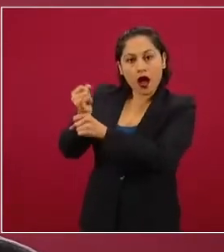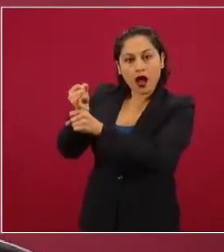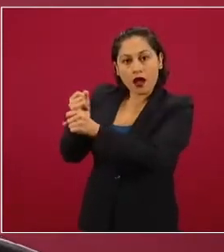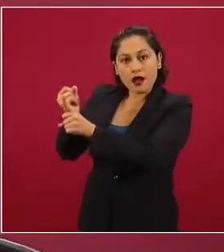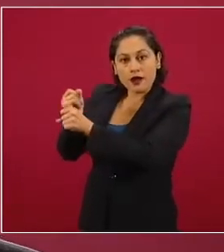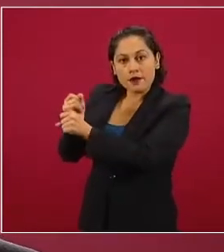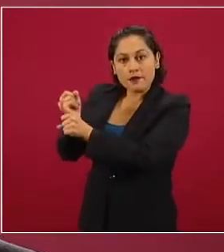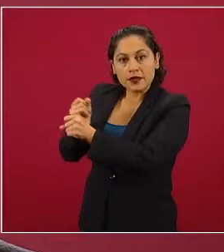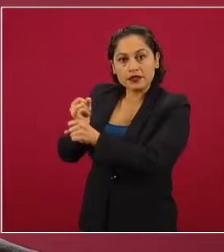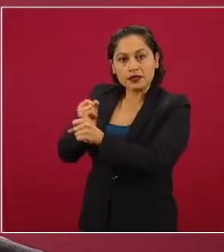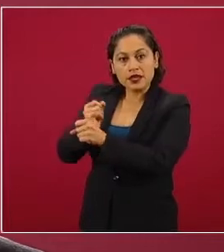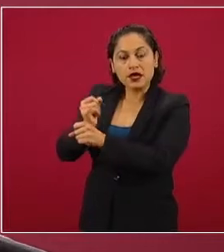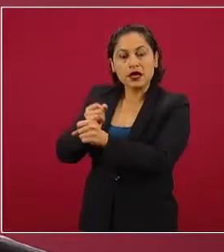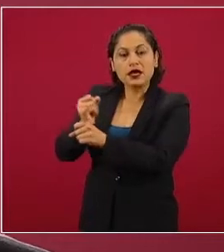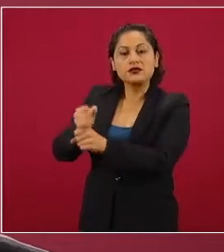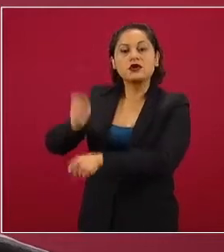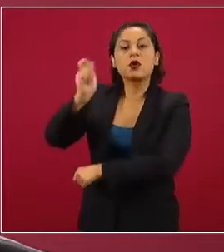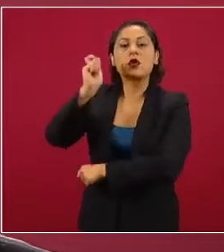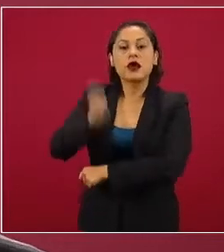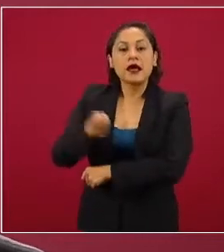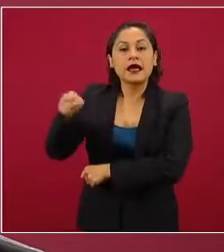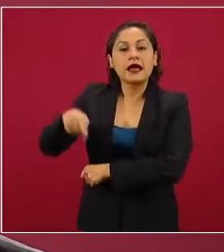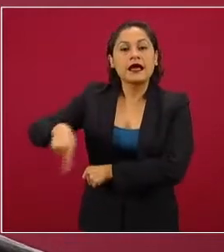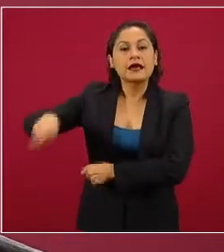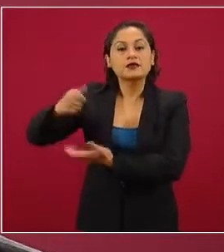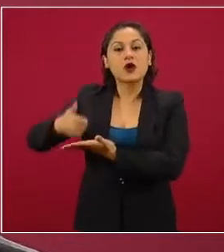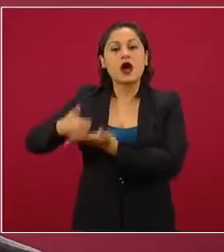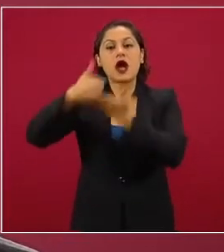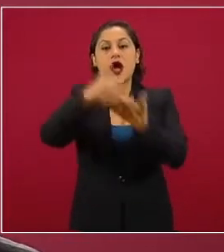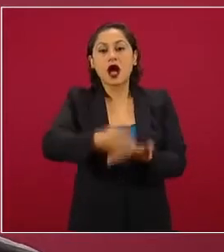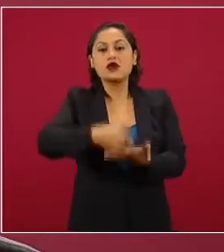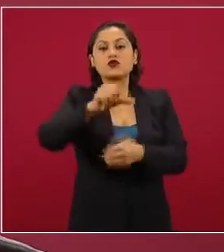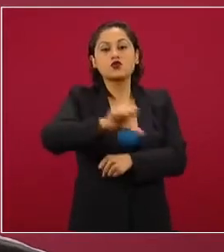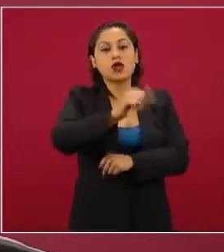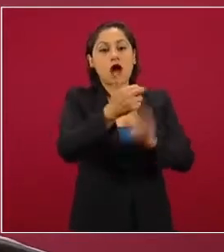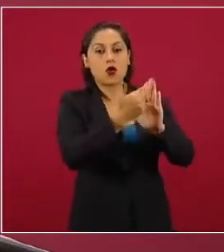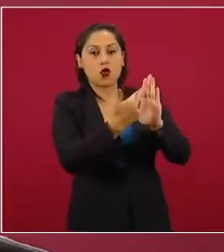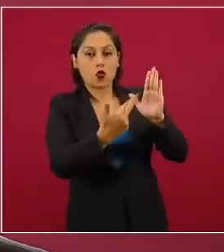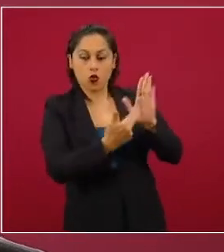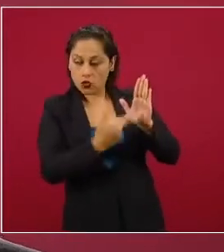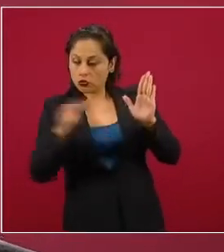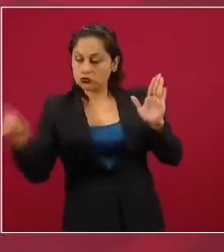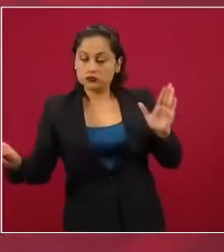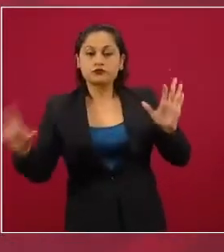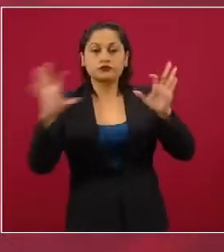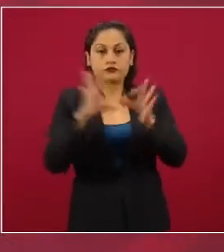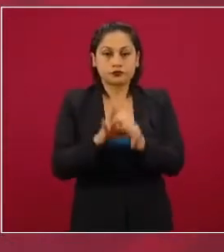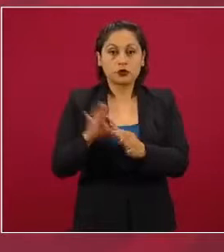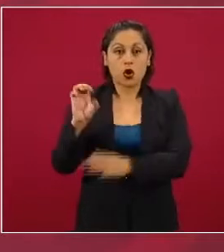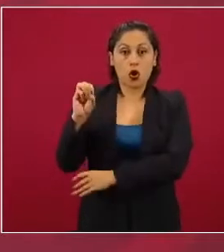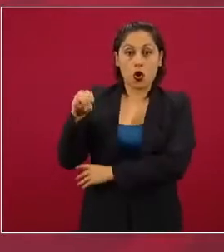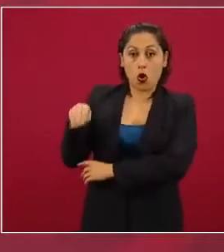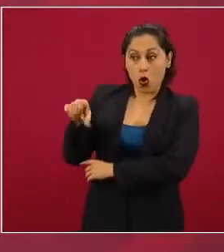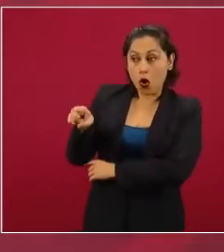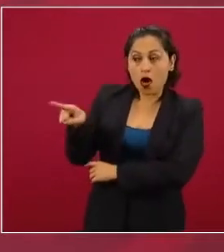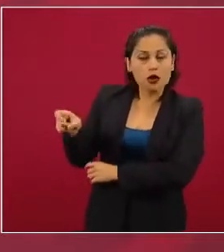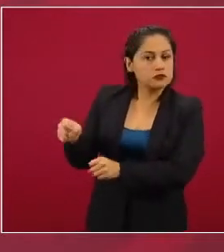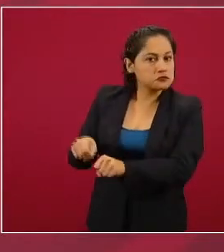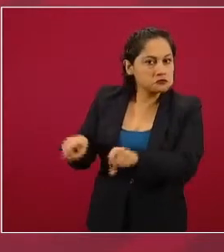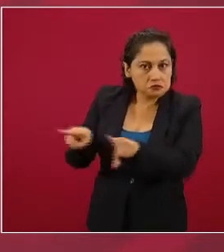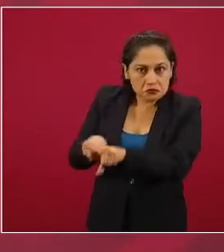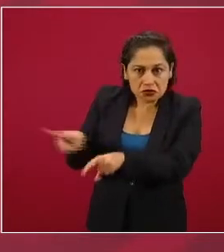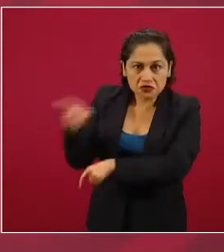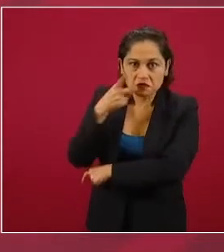auxiliar, complementa a otras medidas. Ese es el posicionamiento técnico de la Organización Mundial de la Salud, de los Centros de Control de Enfermedades de